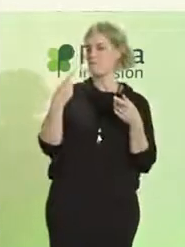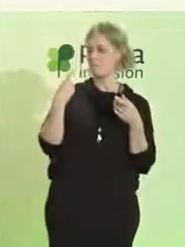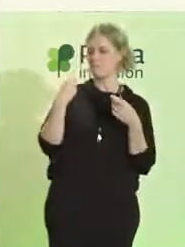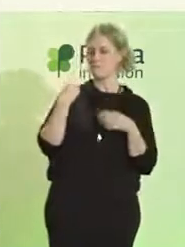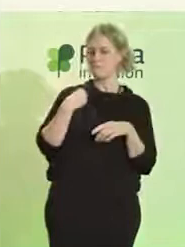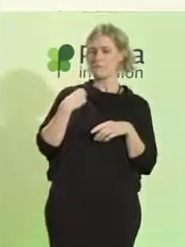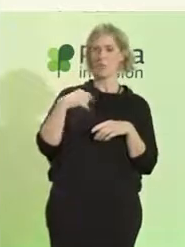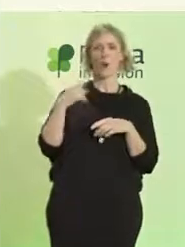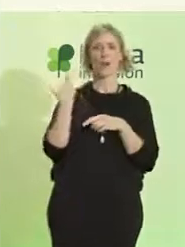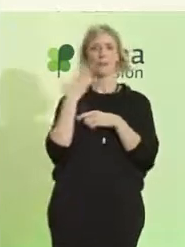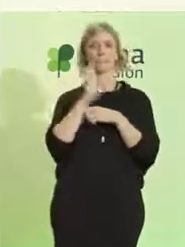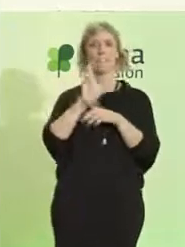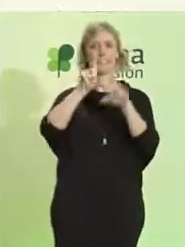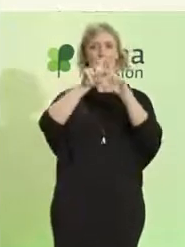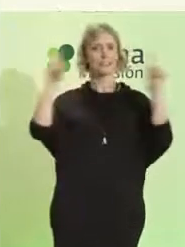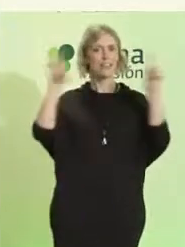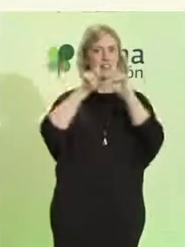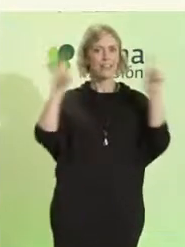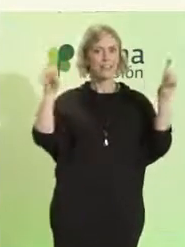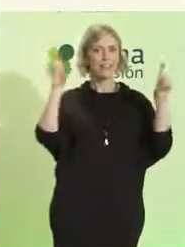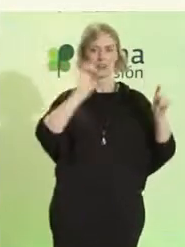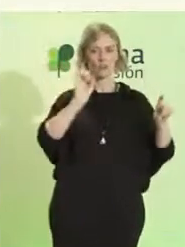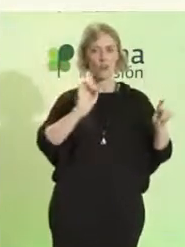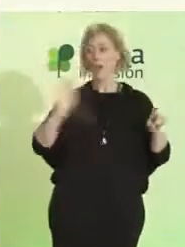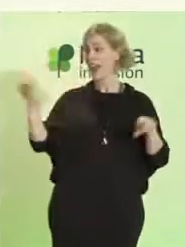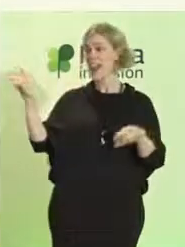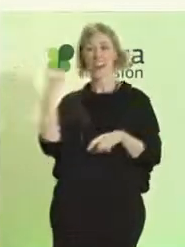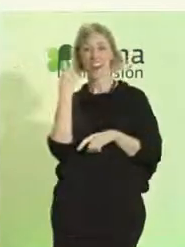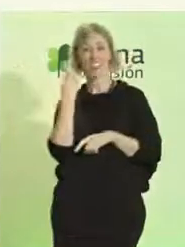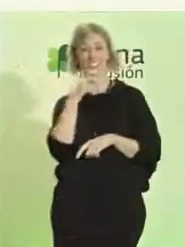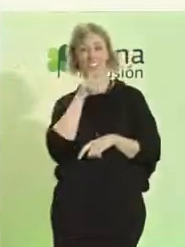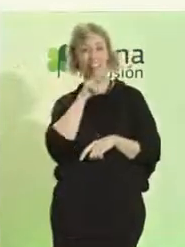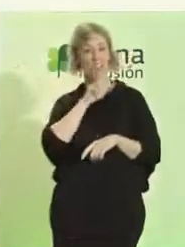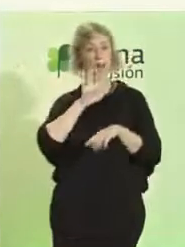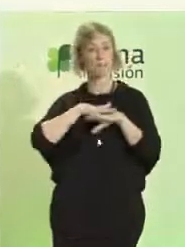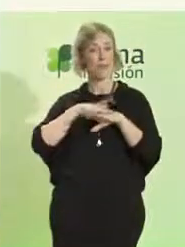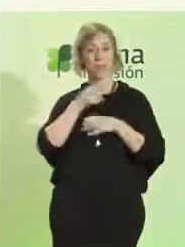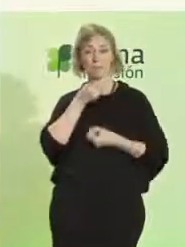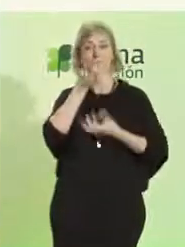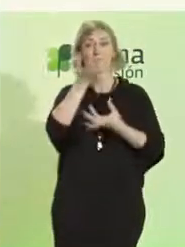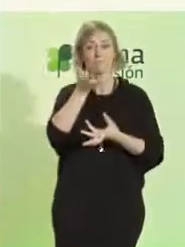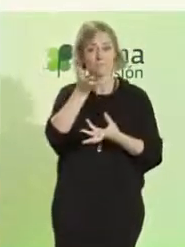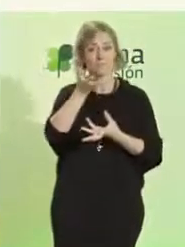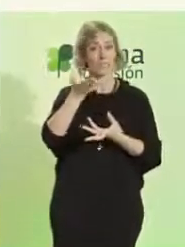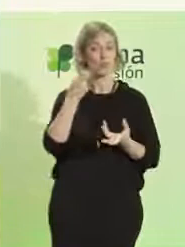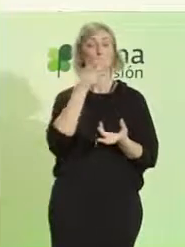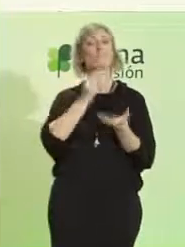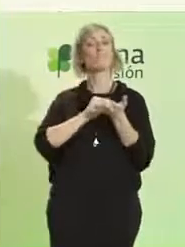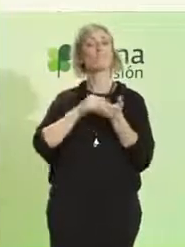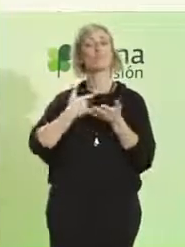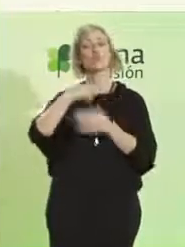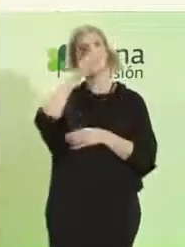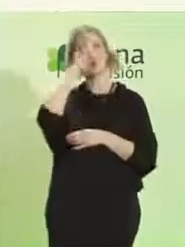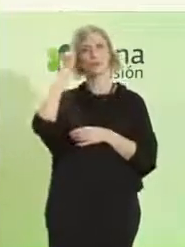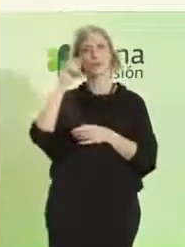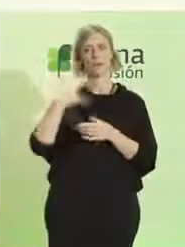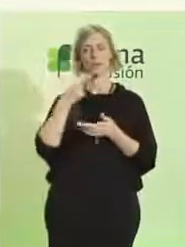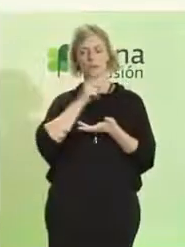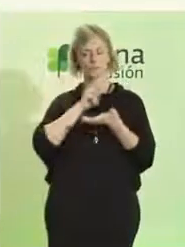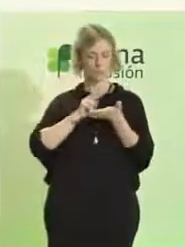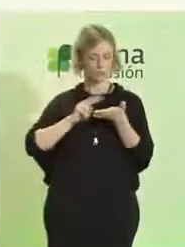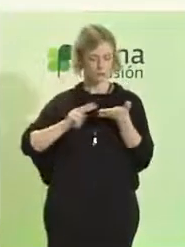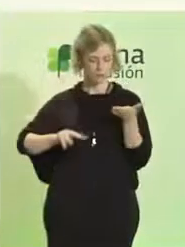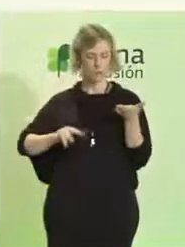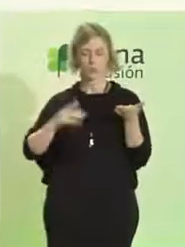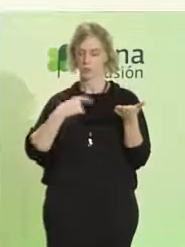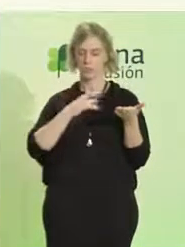y con estar, sin necesidad de hablar, ya se está generando un mensaje. Y eso muchas veces se nos olvida, ¿no? Perdona que mire la chuleta, porque de verdad que quiero